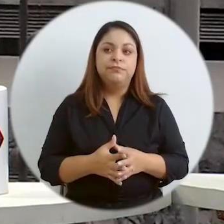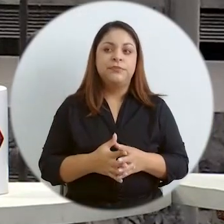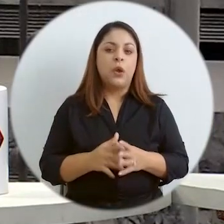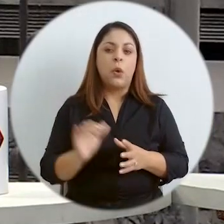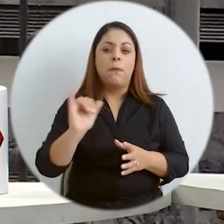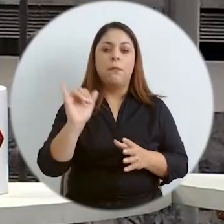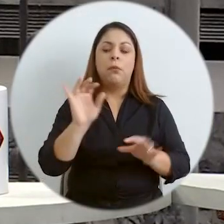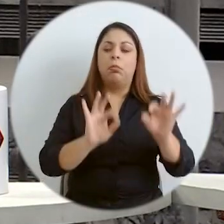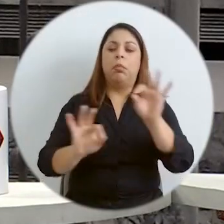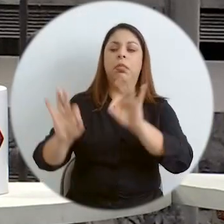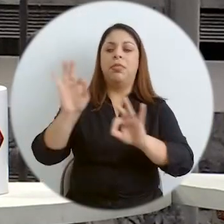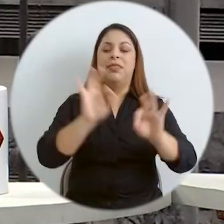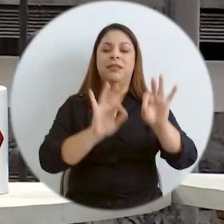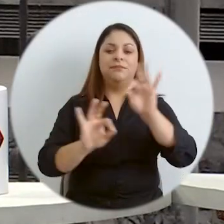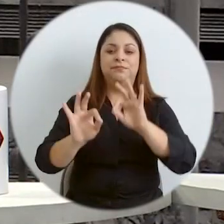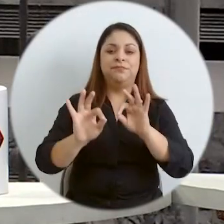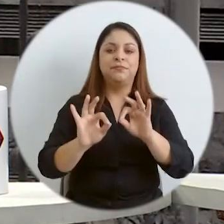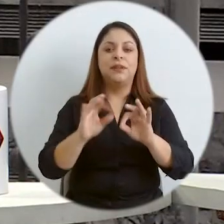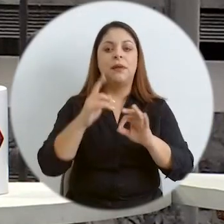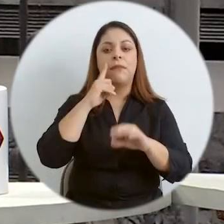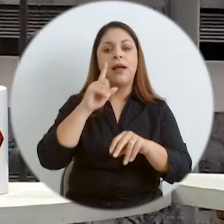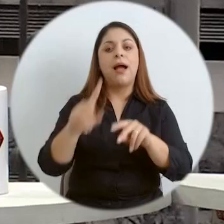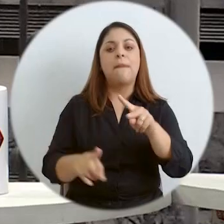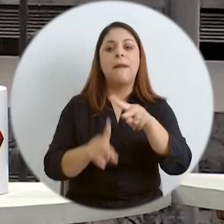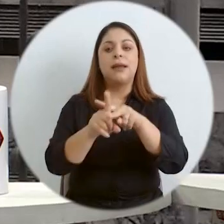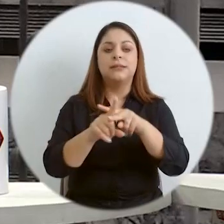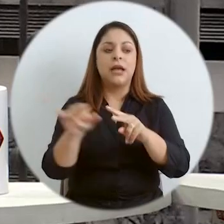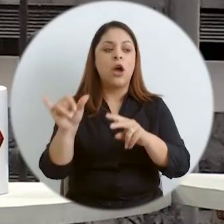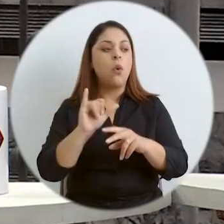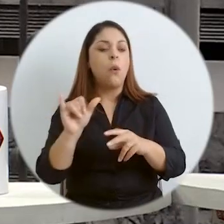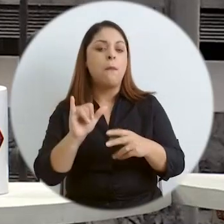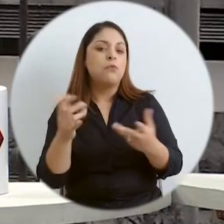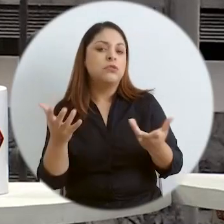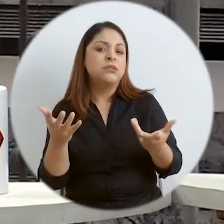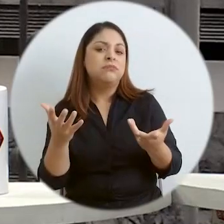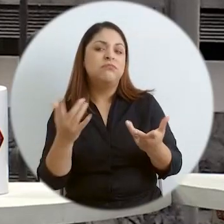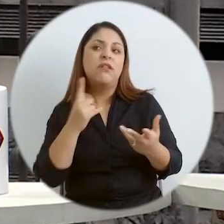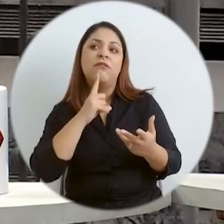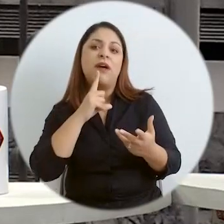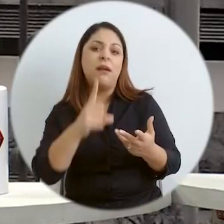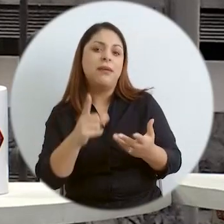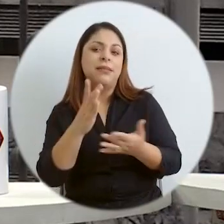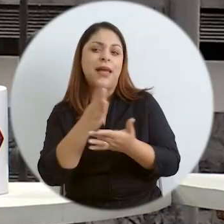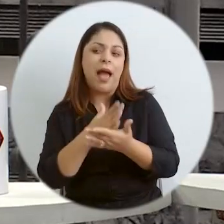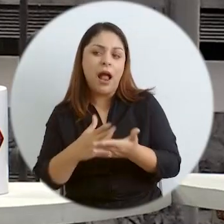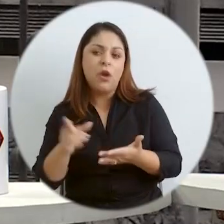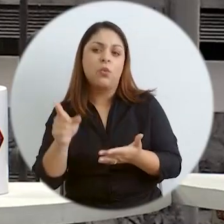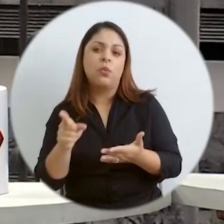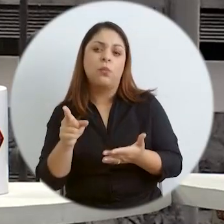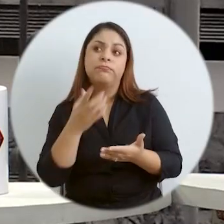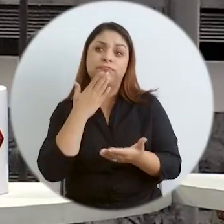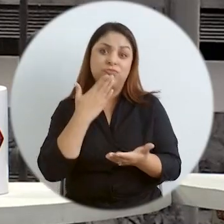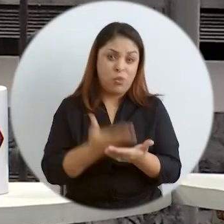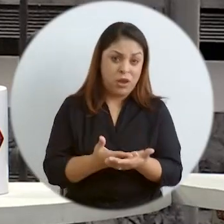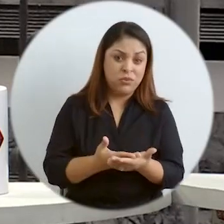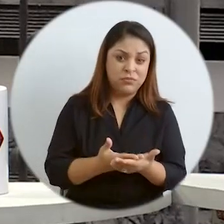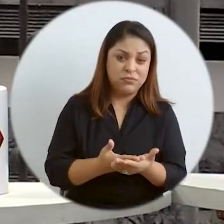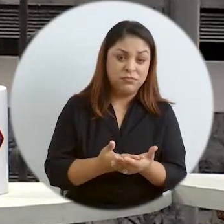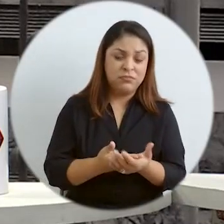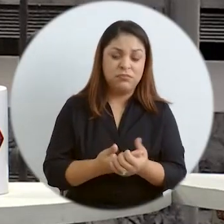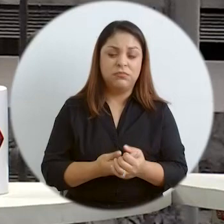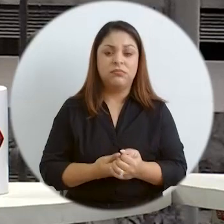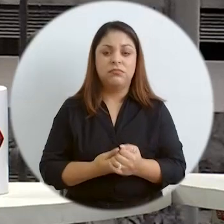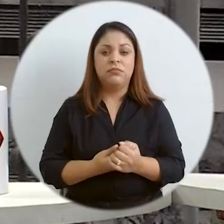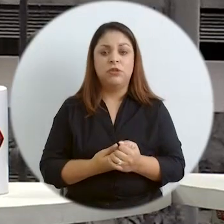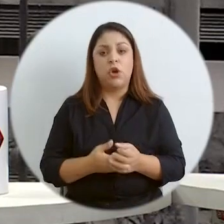maquillarlos para que aparezca como si fuera algo realmente bueno o que